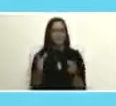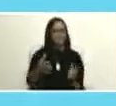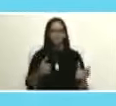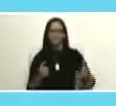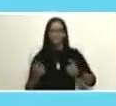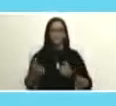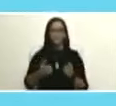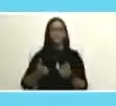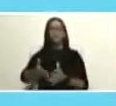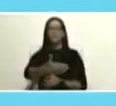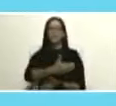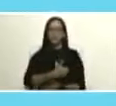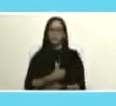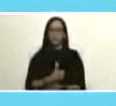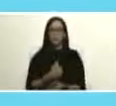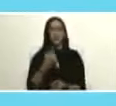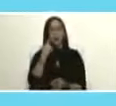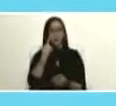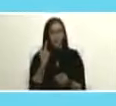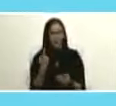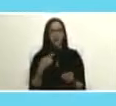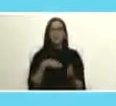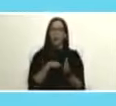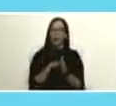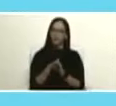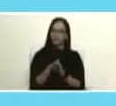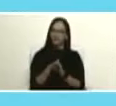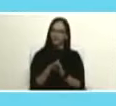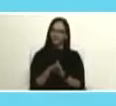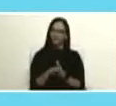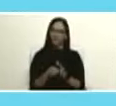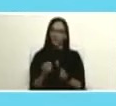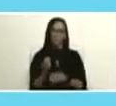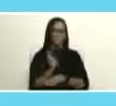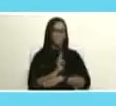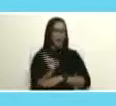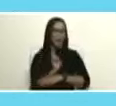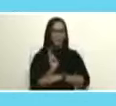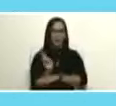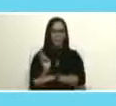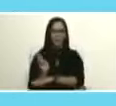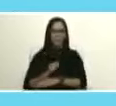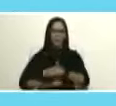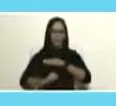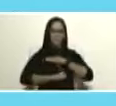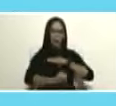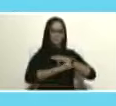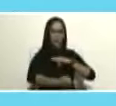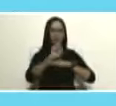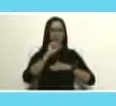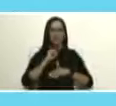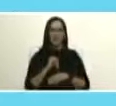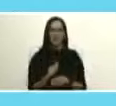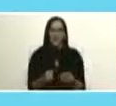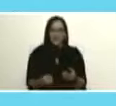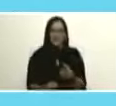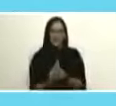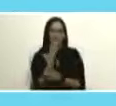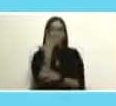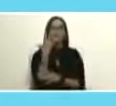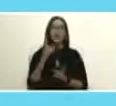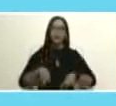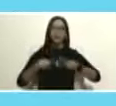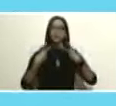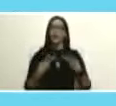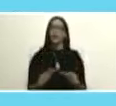allá. Y mira cómo vamos. Ra, ra, parto y parto, parto y parto, renacimiento y